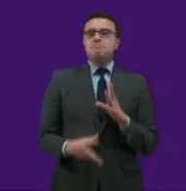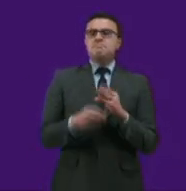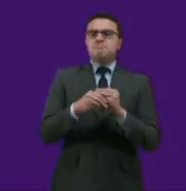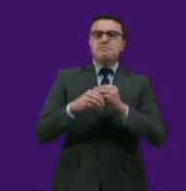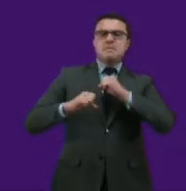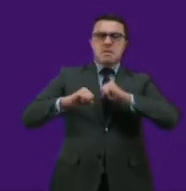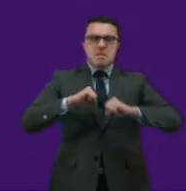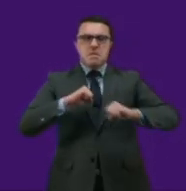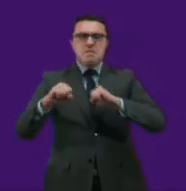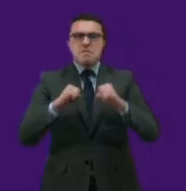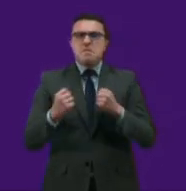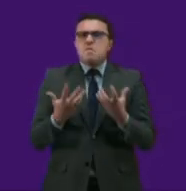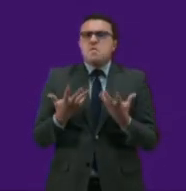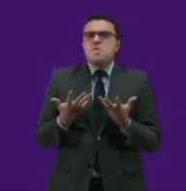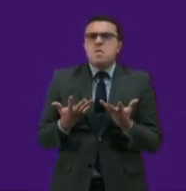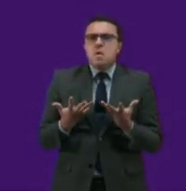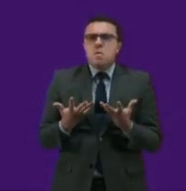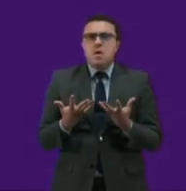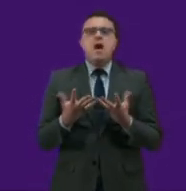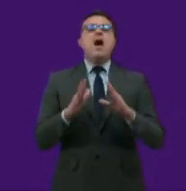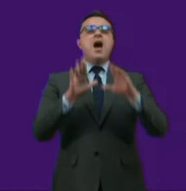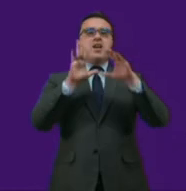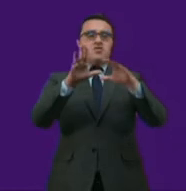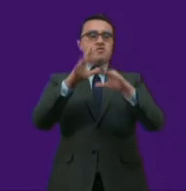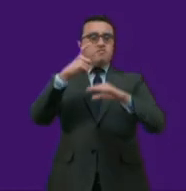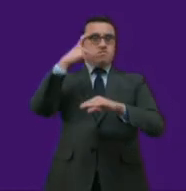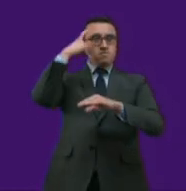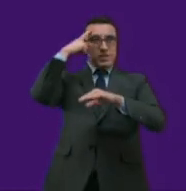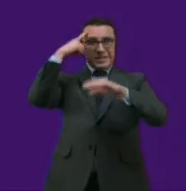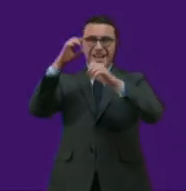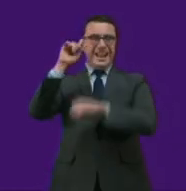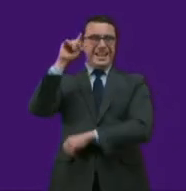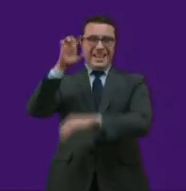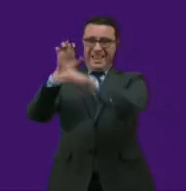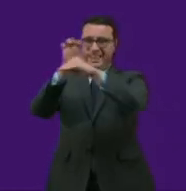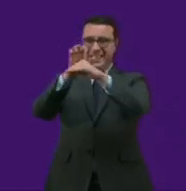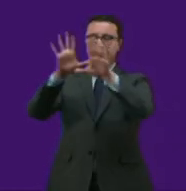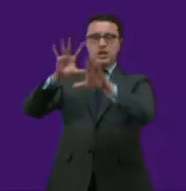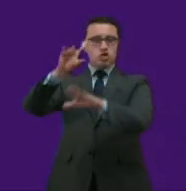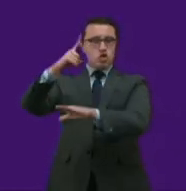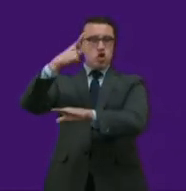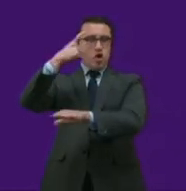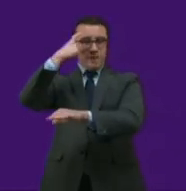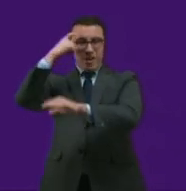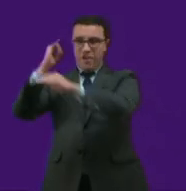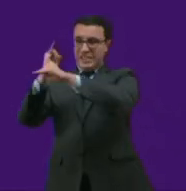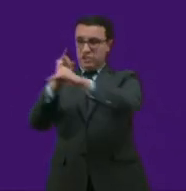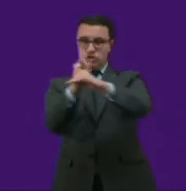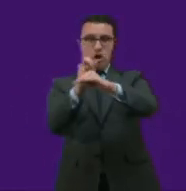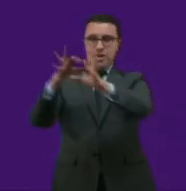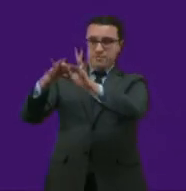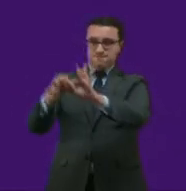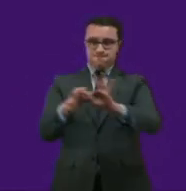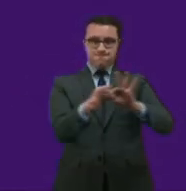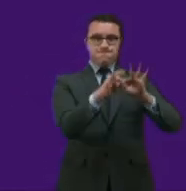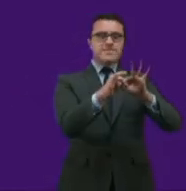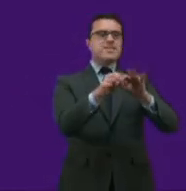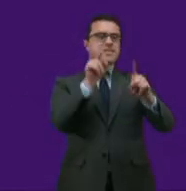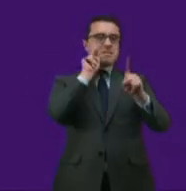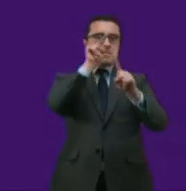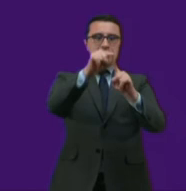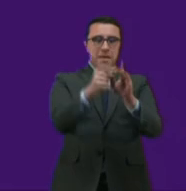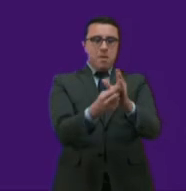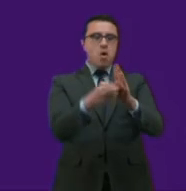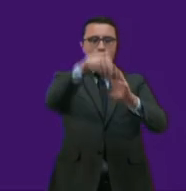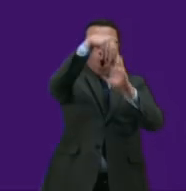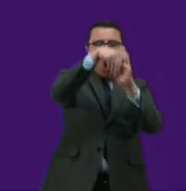manera, digamos que institucional con los entes de gobierno para de verdad intervenir y producir contenido importante y